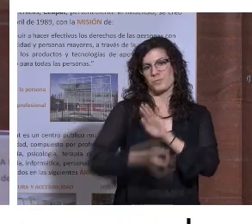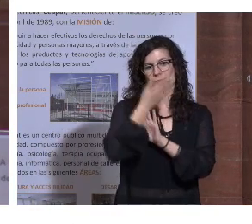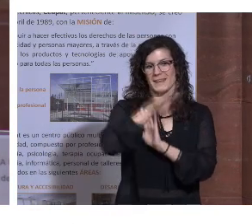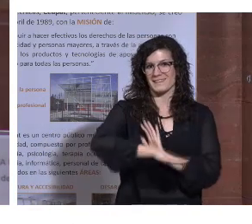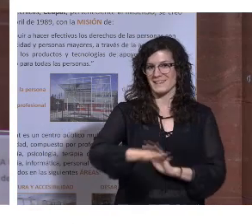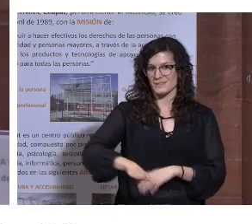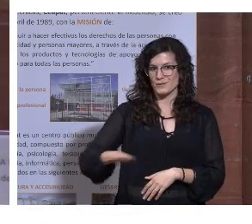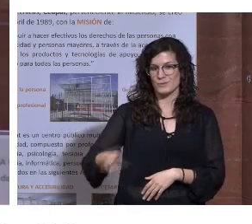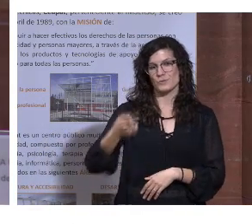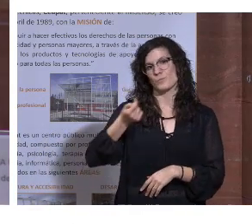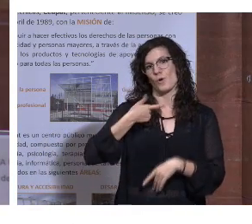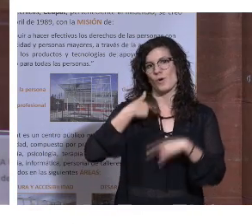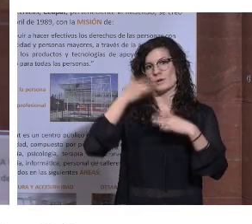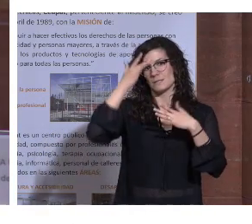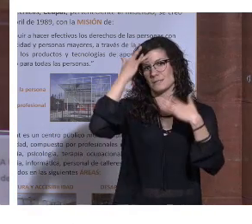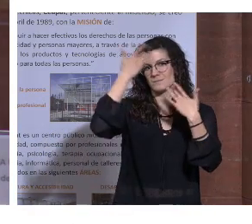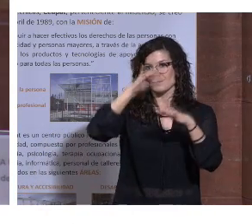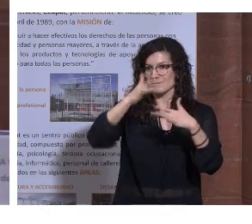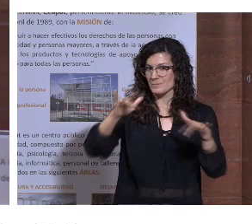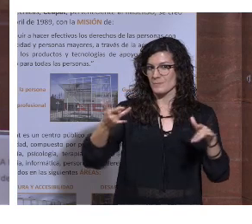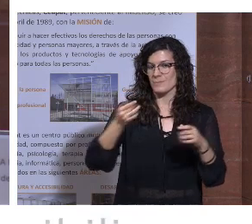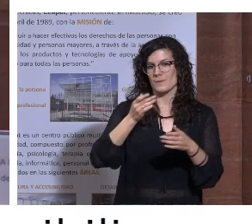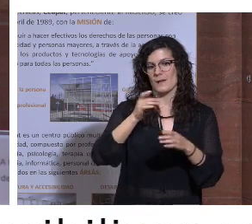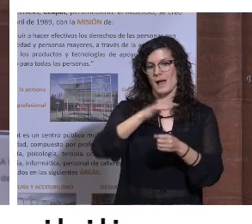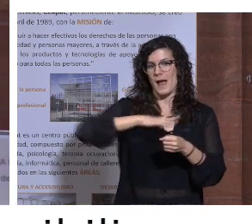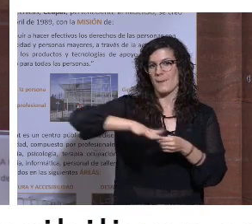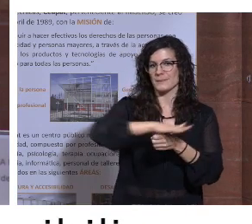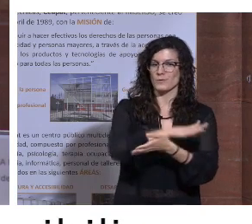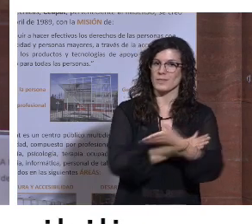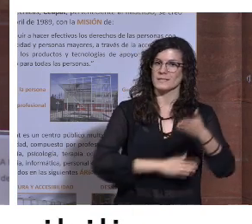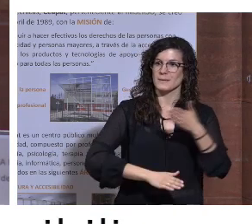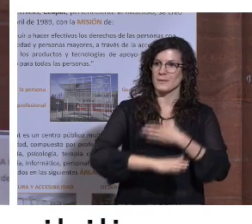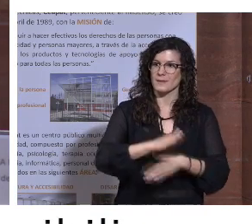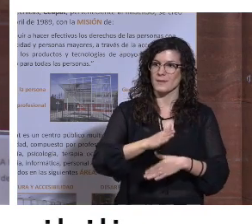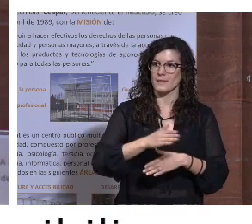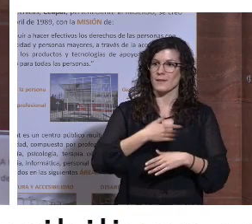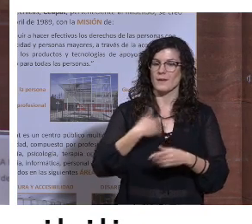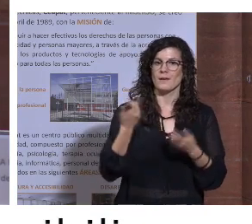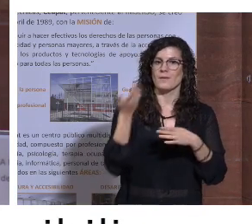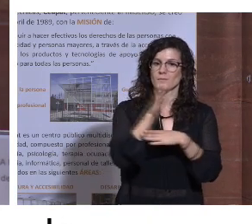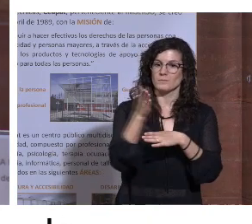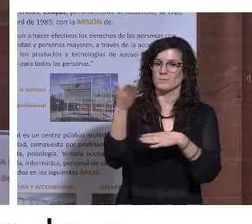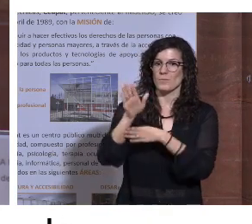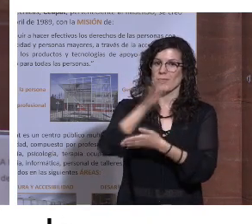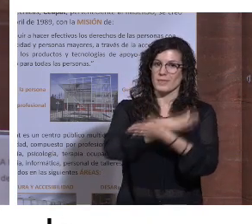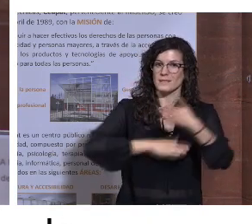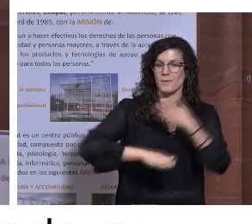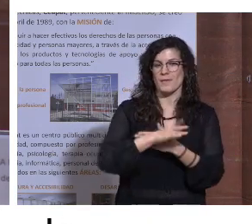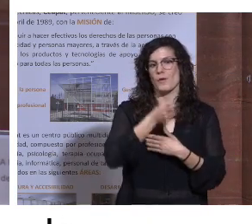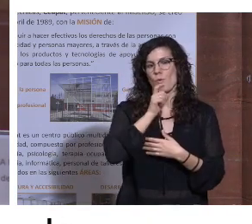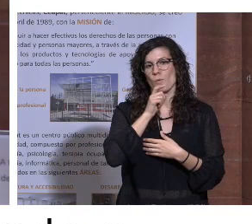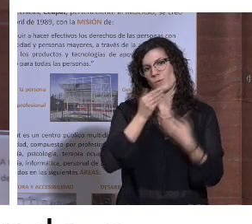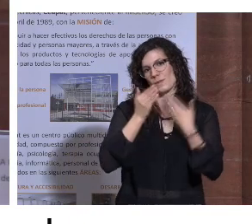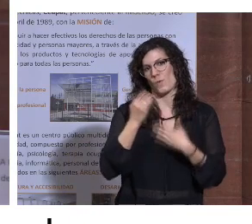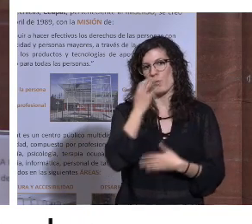niños, ¿no?, el sensibilizar en el ámbito de la discapacidad, dando a conocer las discapacidades desde los cuentos, ¿no?, que